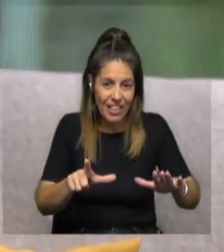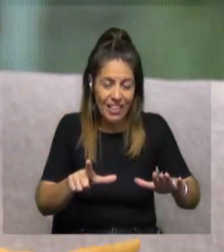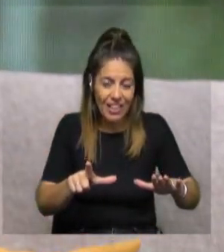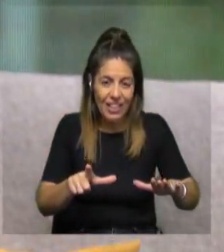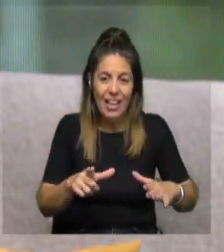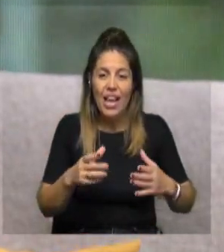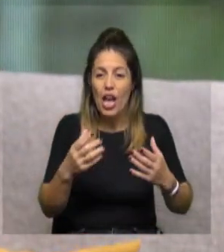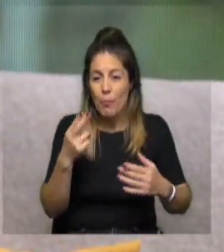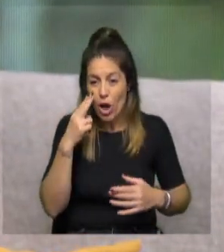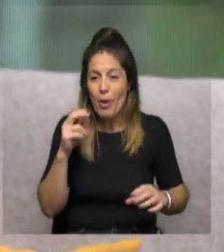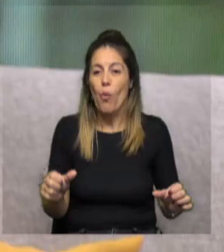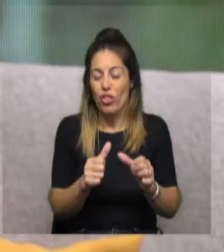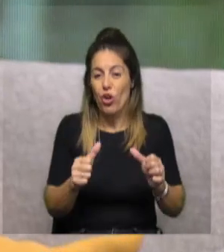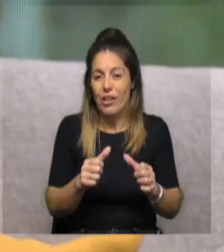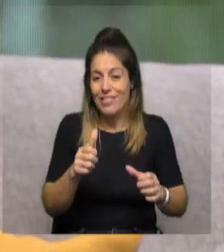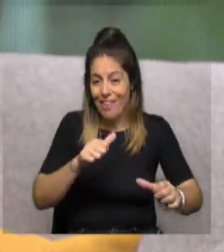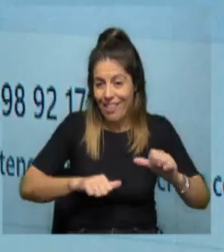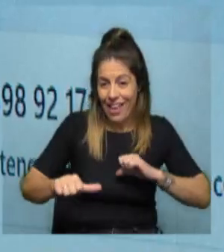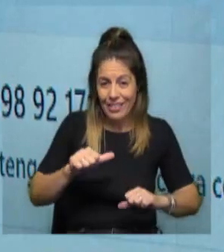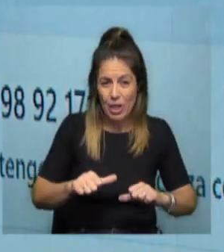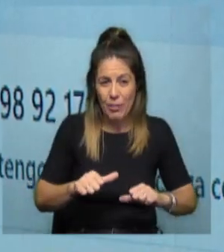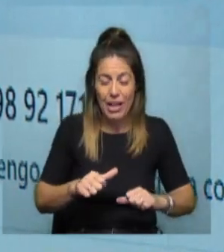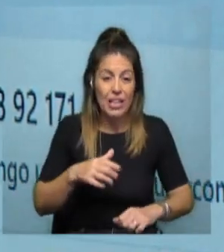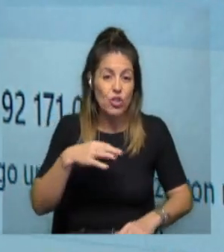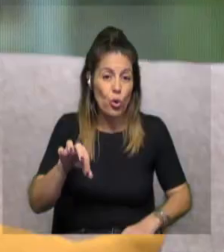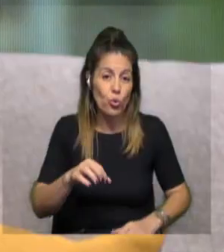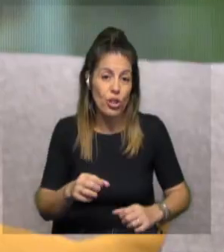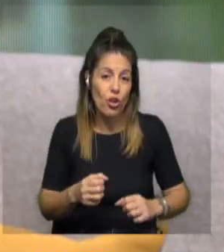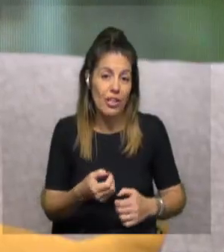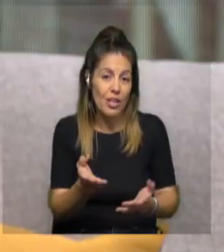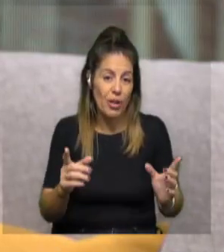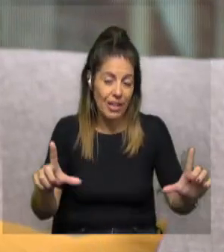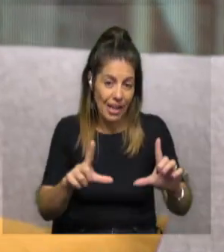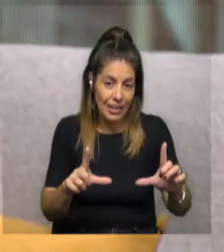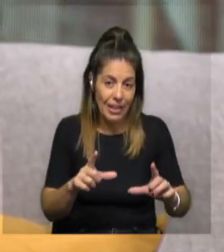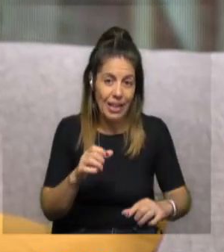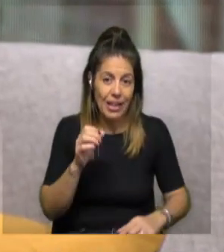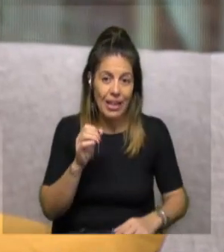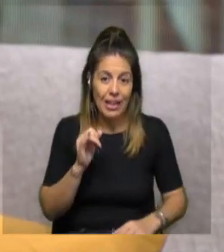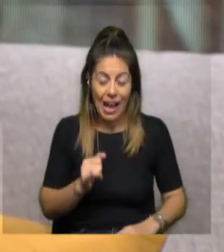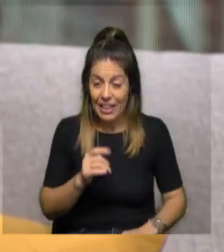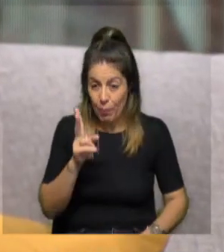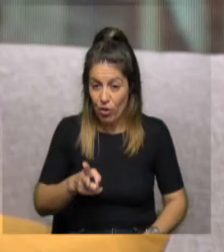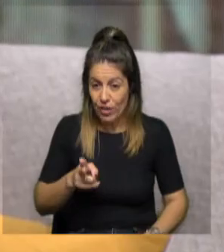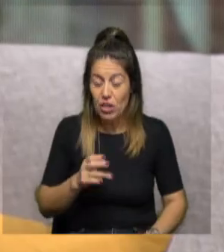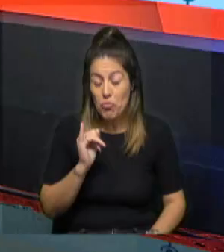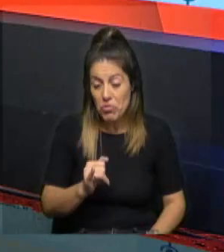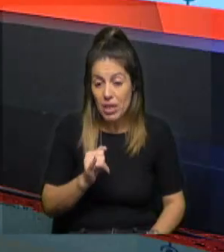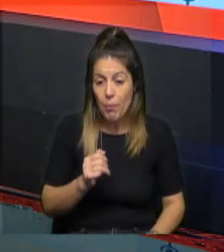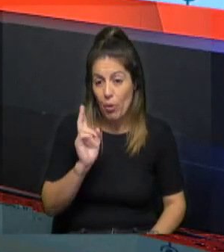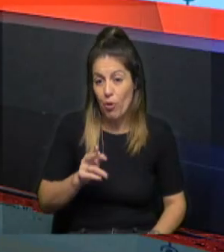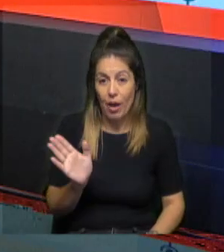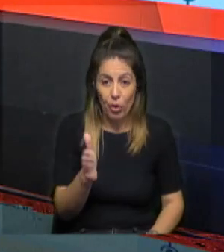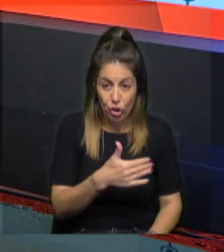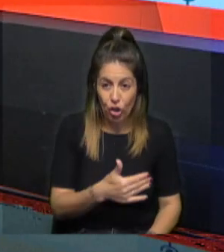hacen, lo hacen. Lastima. Son los únicos que salen. ¿Hay que prohibirlo? Y bueno, sí, me sumo, pero prohibamos a todos los demás en todo caso. Ahí, bueno,